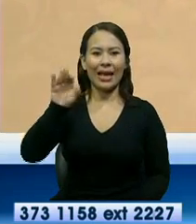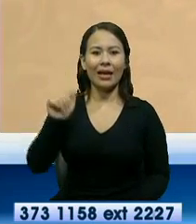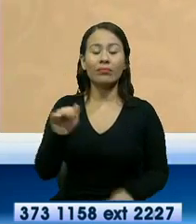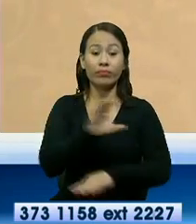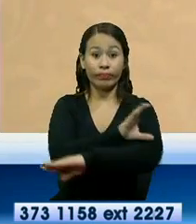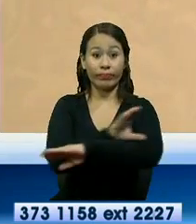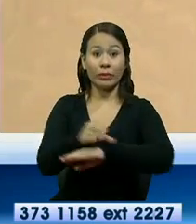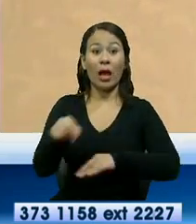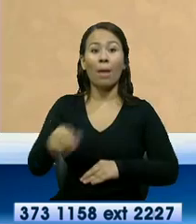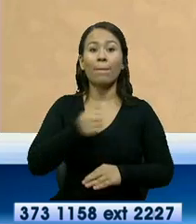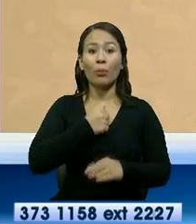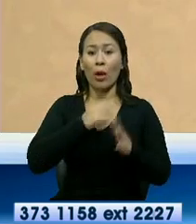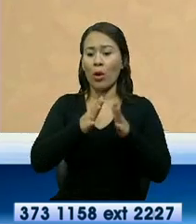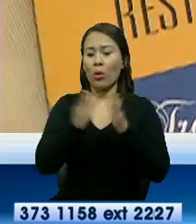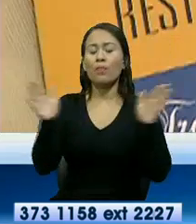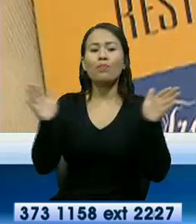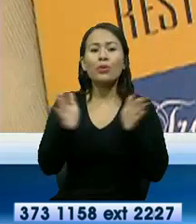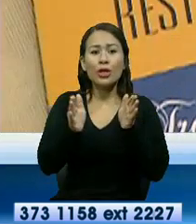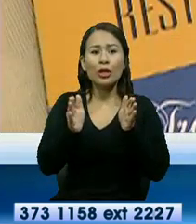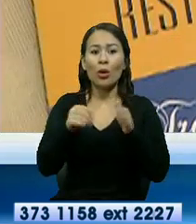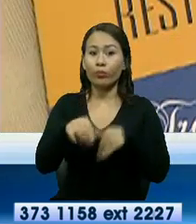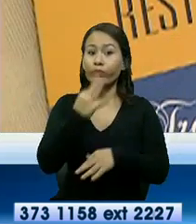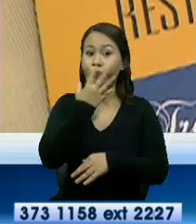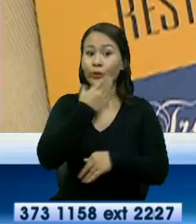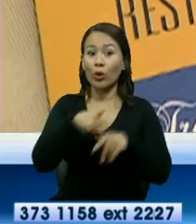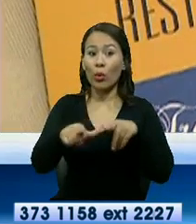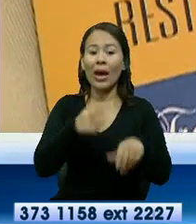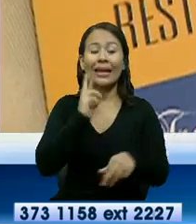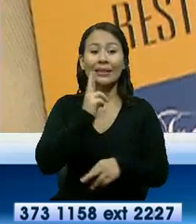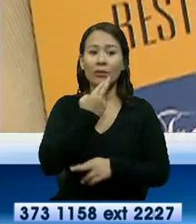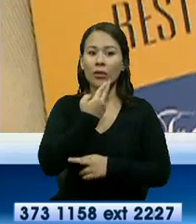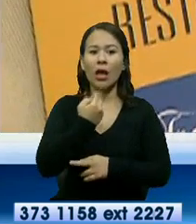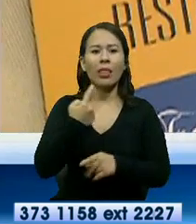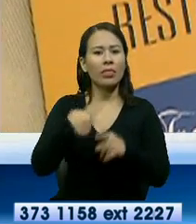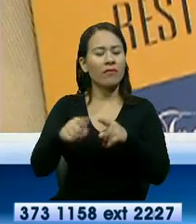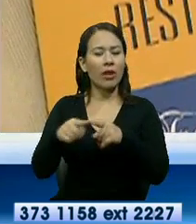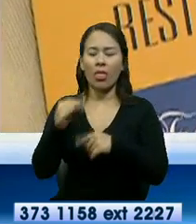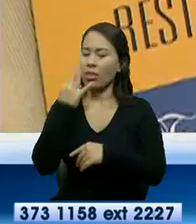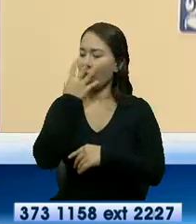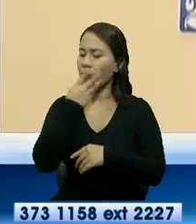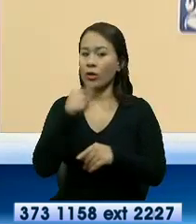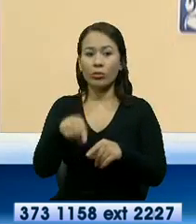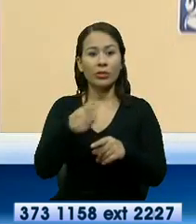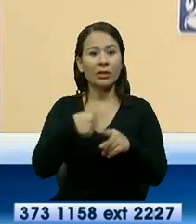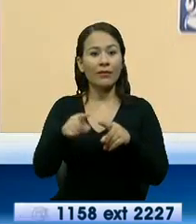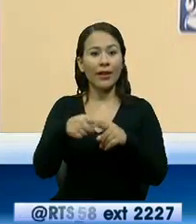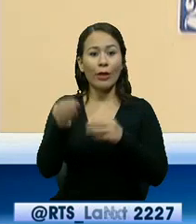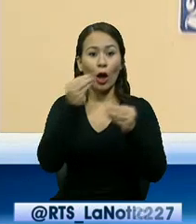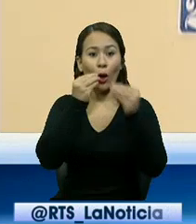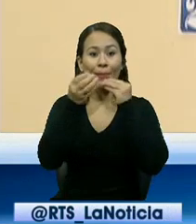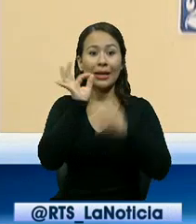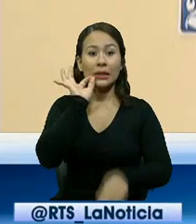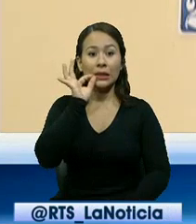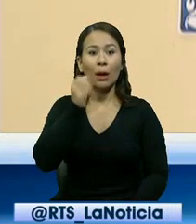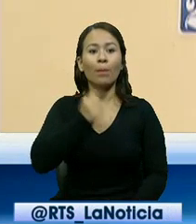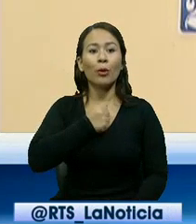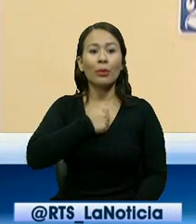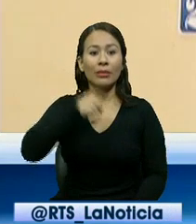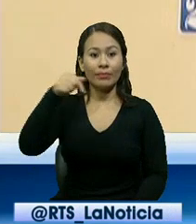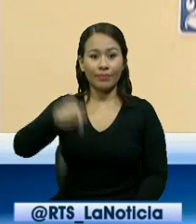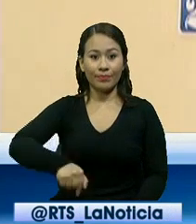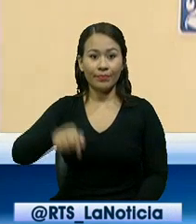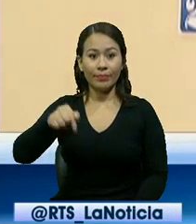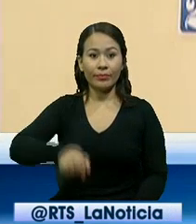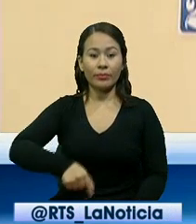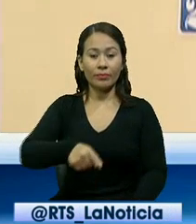era Era una quinta pequeña la idad que manejamos es variada dando énfasis en lo típico no